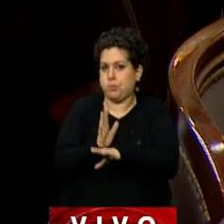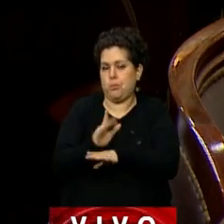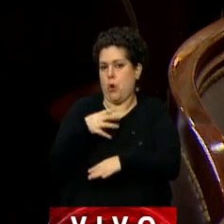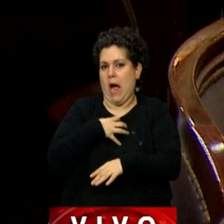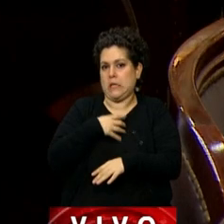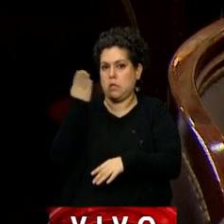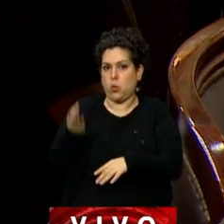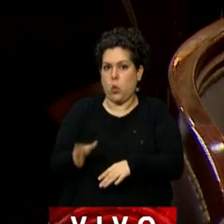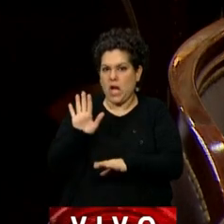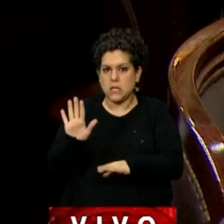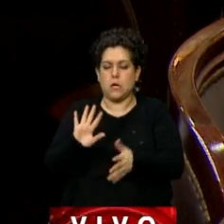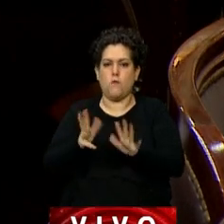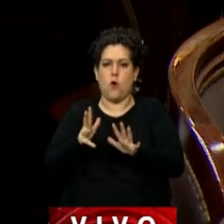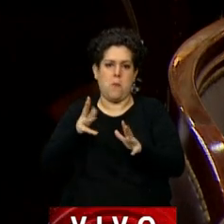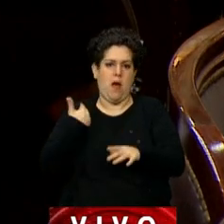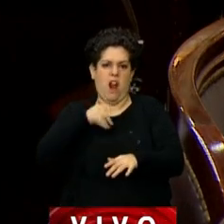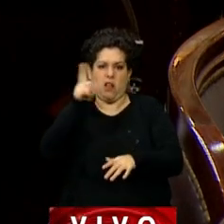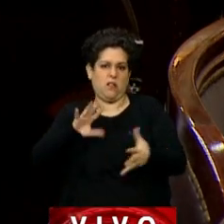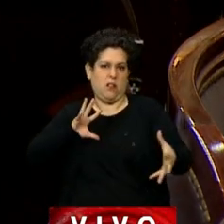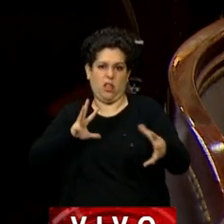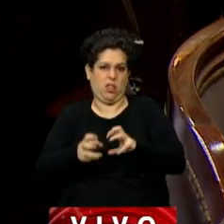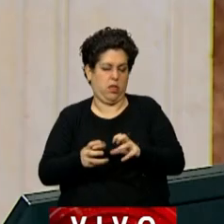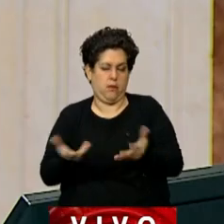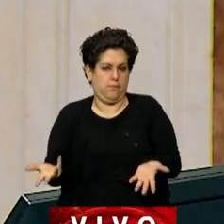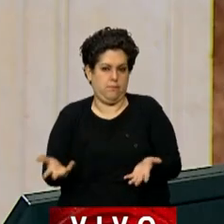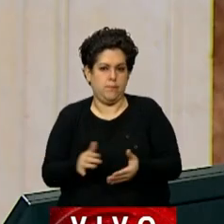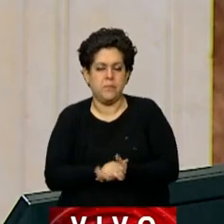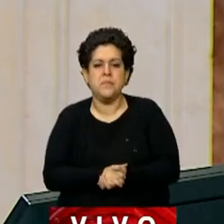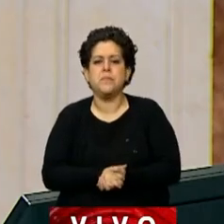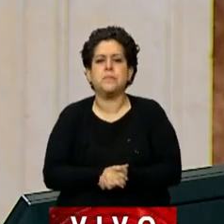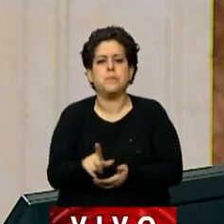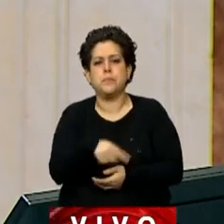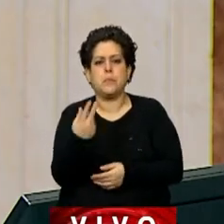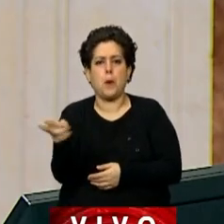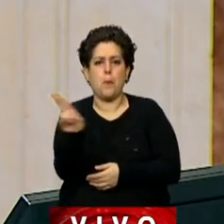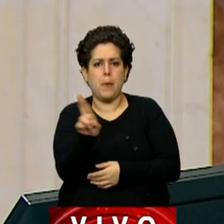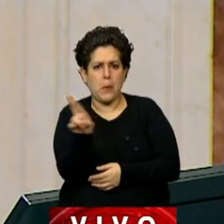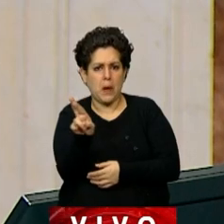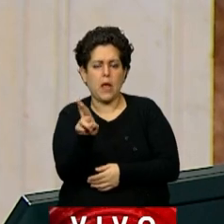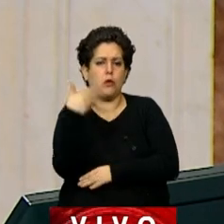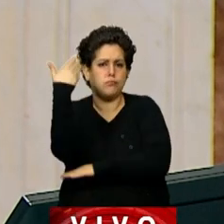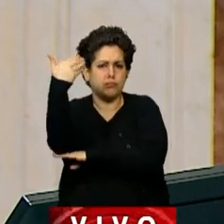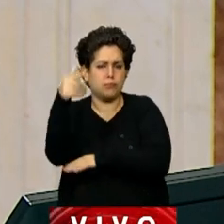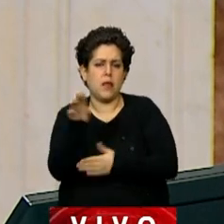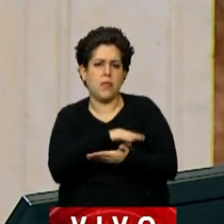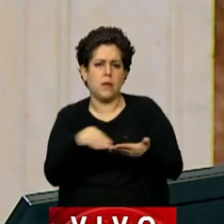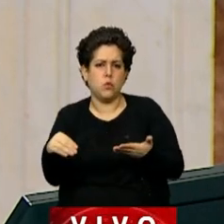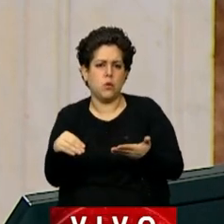erosión democrática que estamos viviendo en la Argentina. Gracias, presidente. Gracias, diputado. Para una cuestión de privilegio, en el uso de la palabra, el